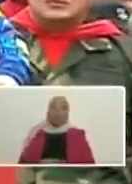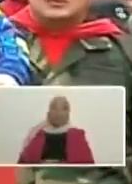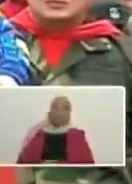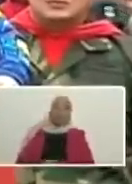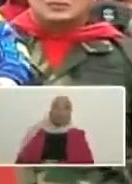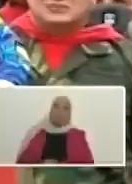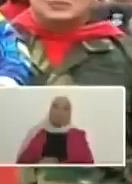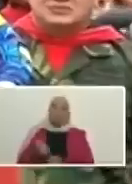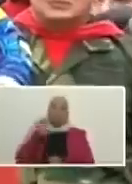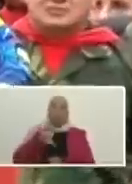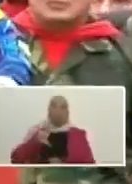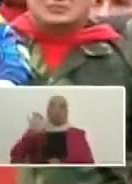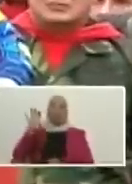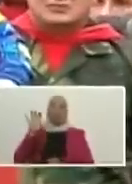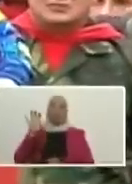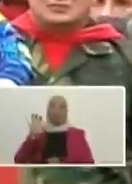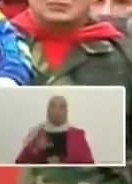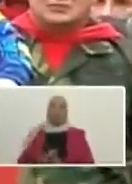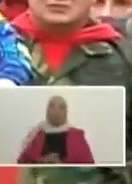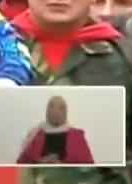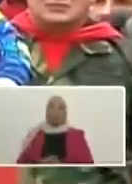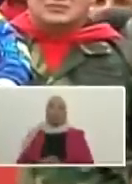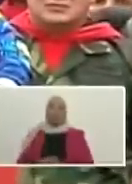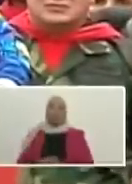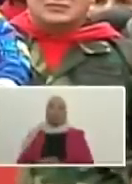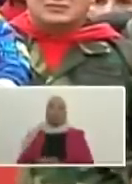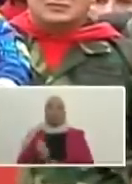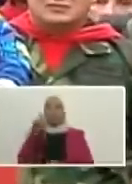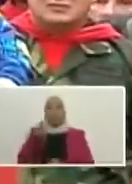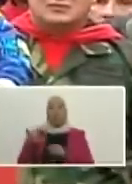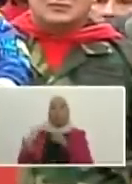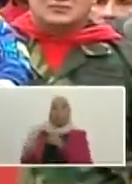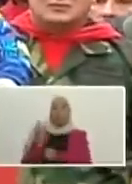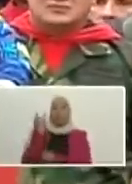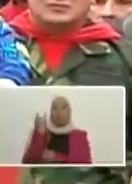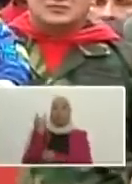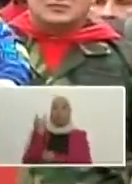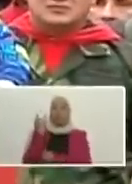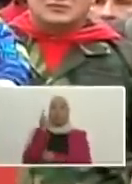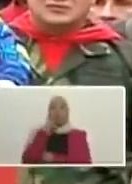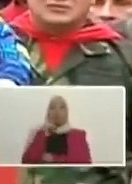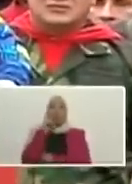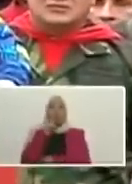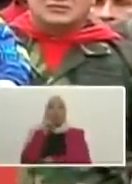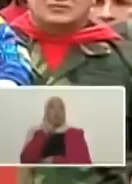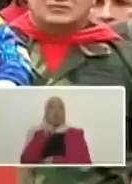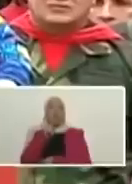Un país de demagogos, farsantes, fariseos,